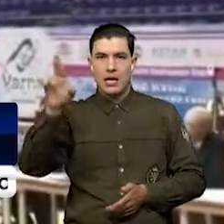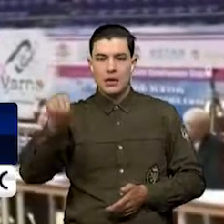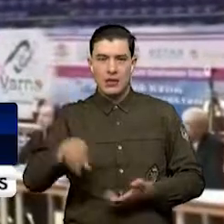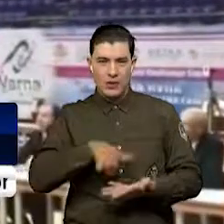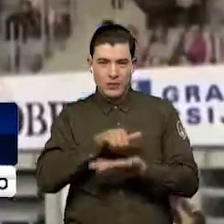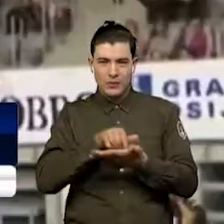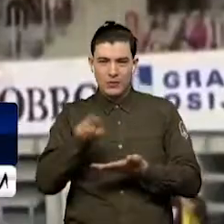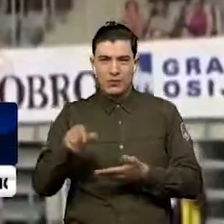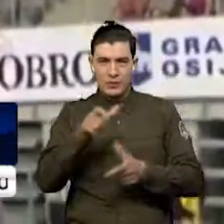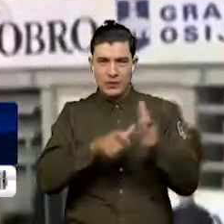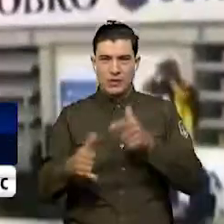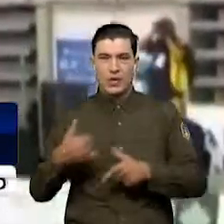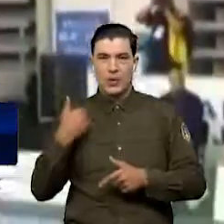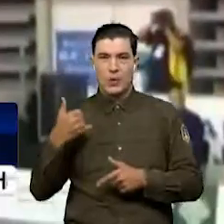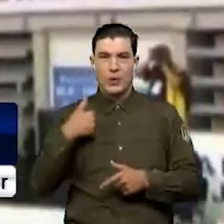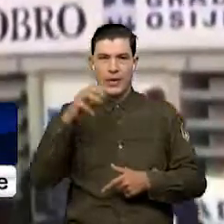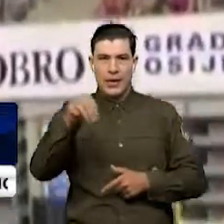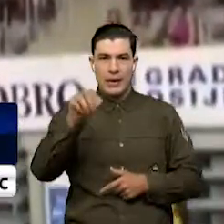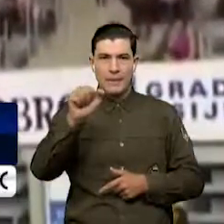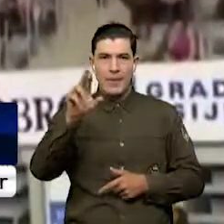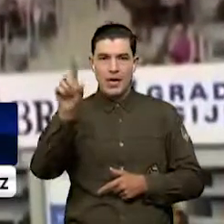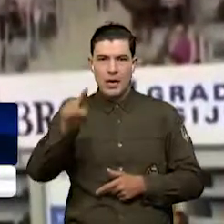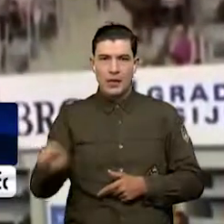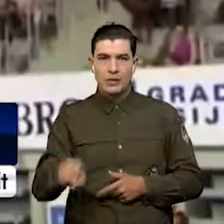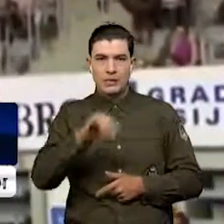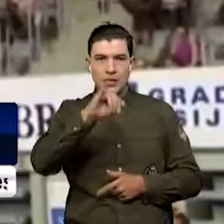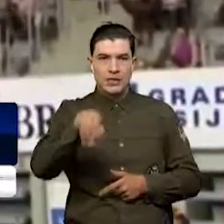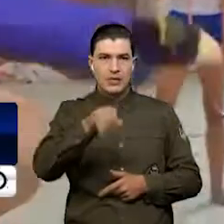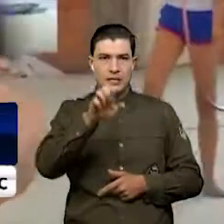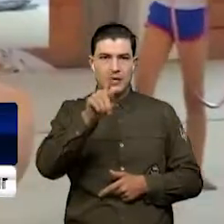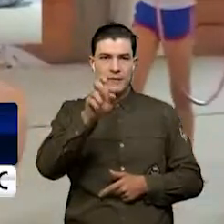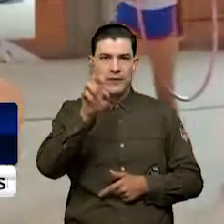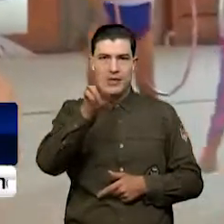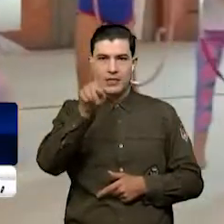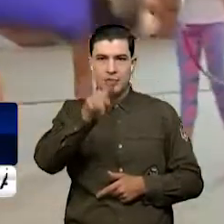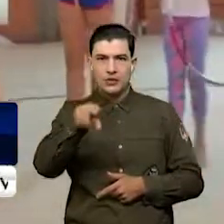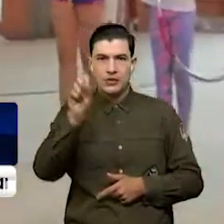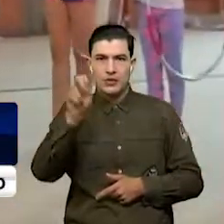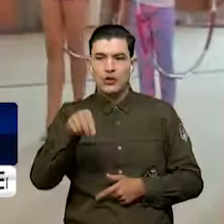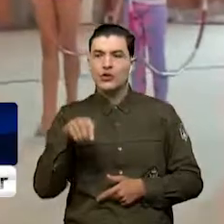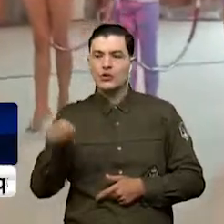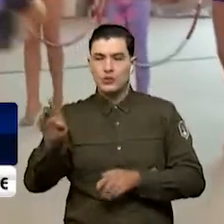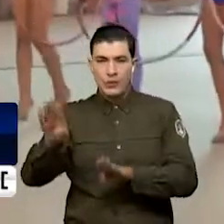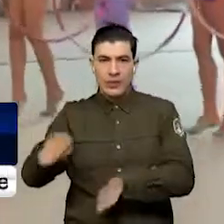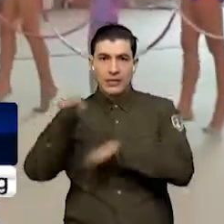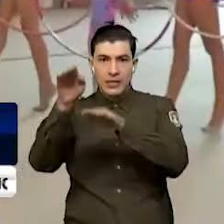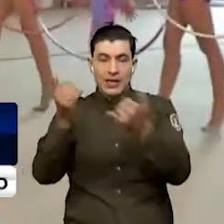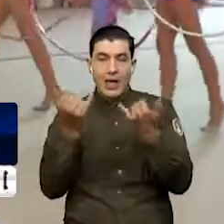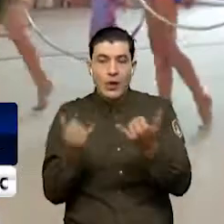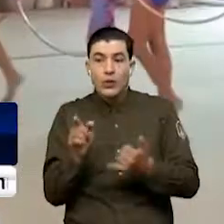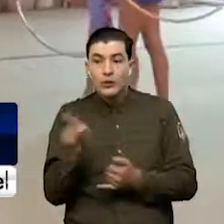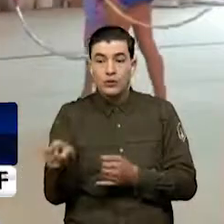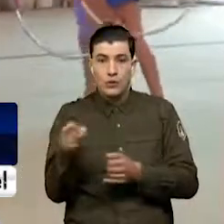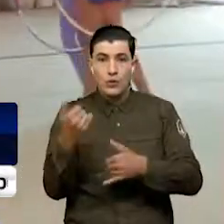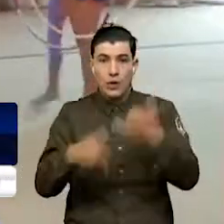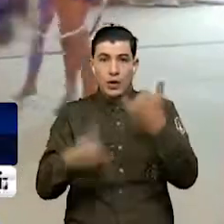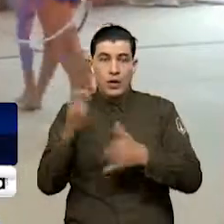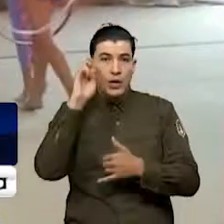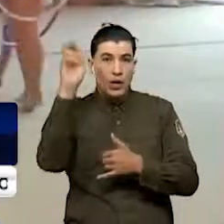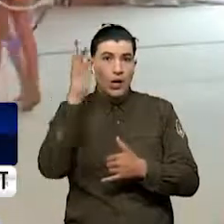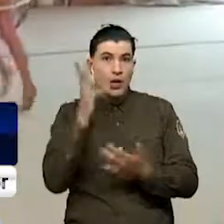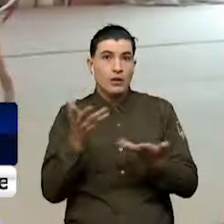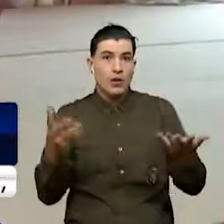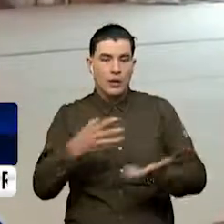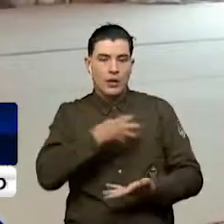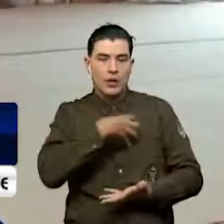igual que los juveniles marcos aguilar jefferson medina y ángel barajas estarán representando desde hoy a norte de santander en el